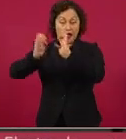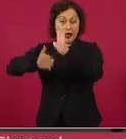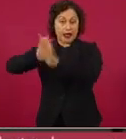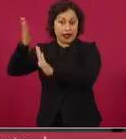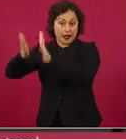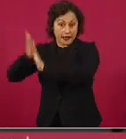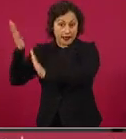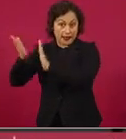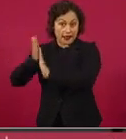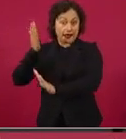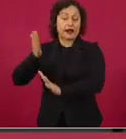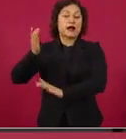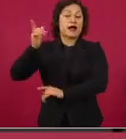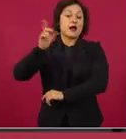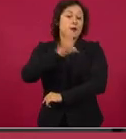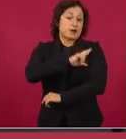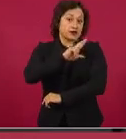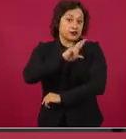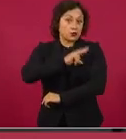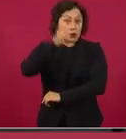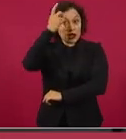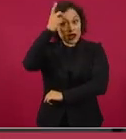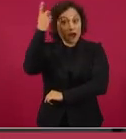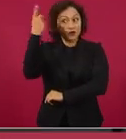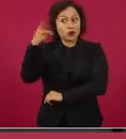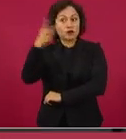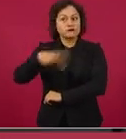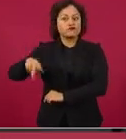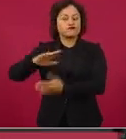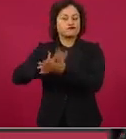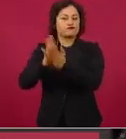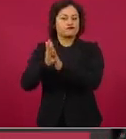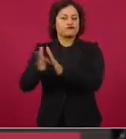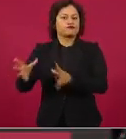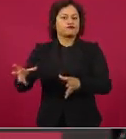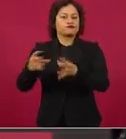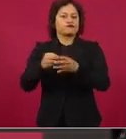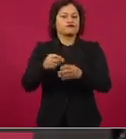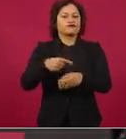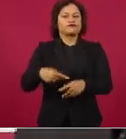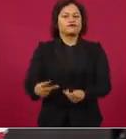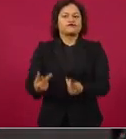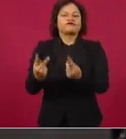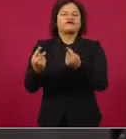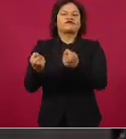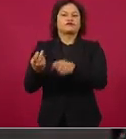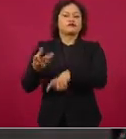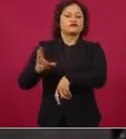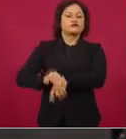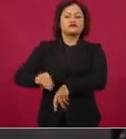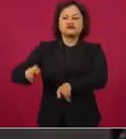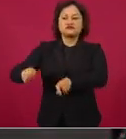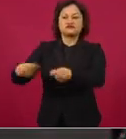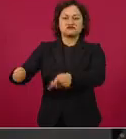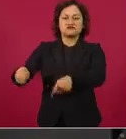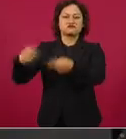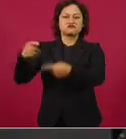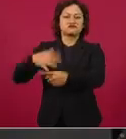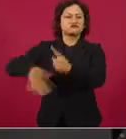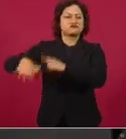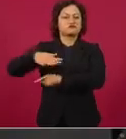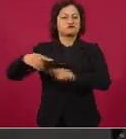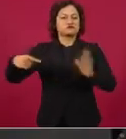y violando el debido proceso de las manifestaciones de impacto ambiental. La maestra